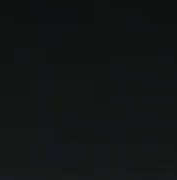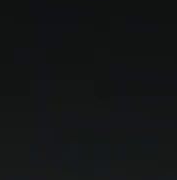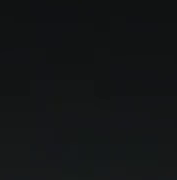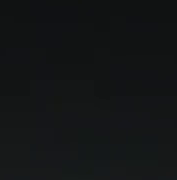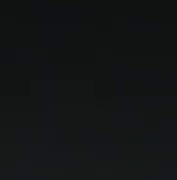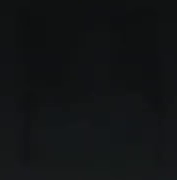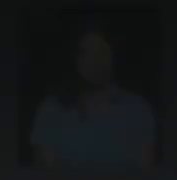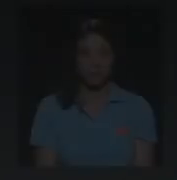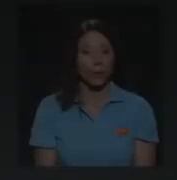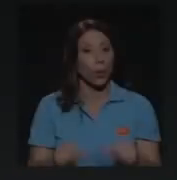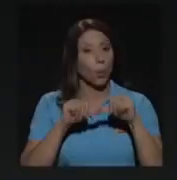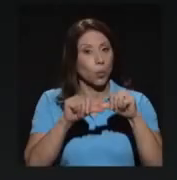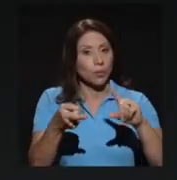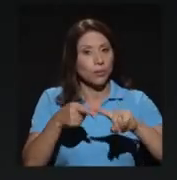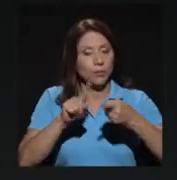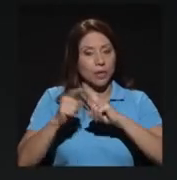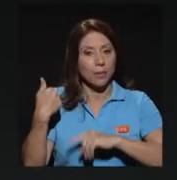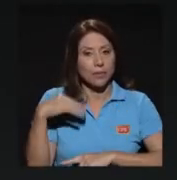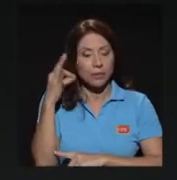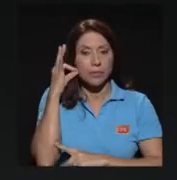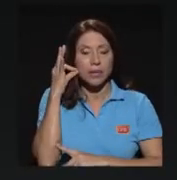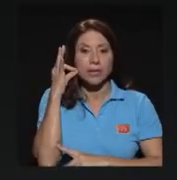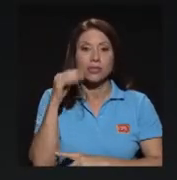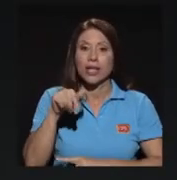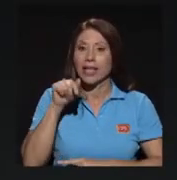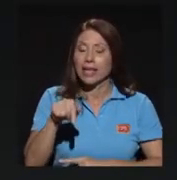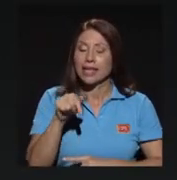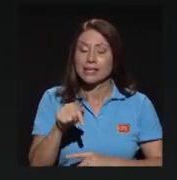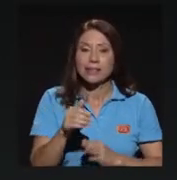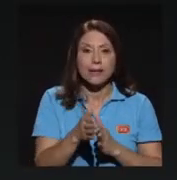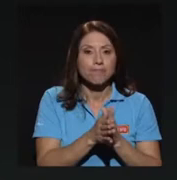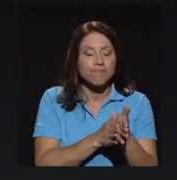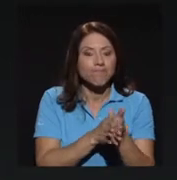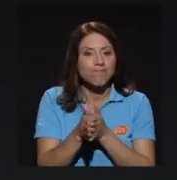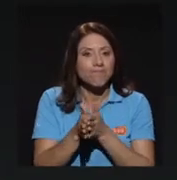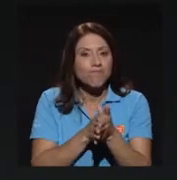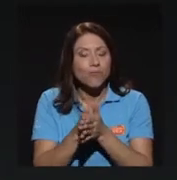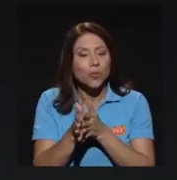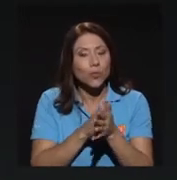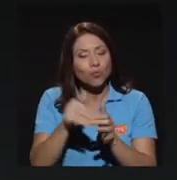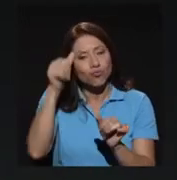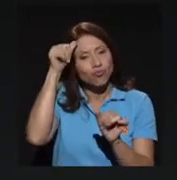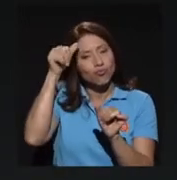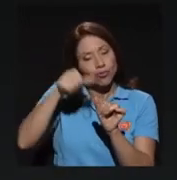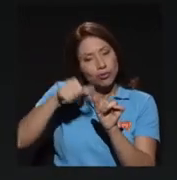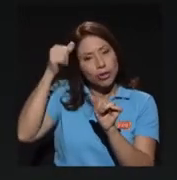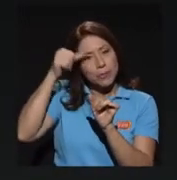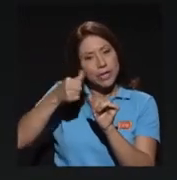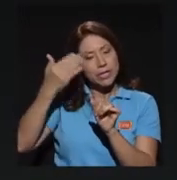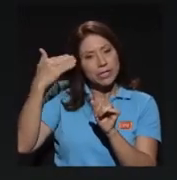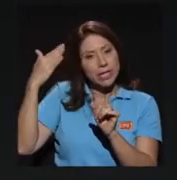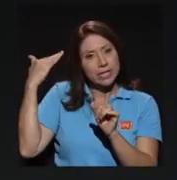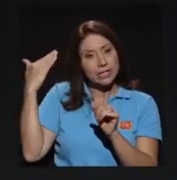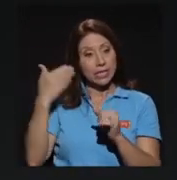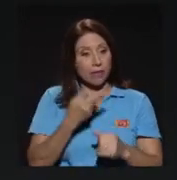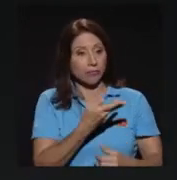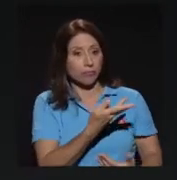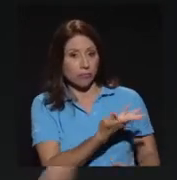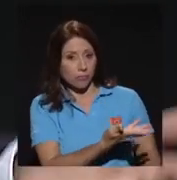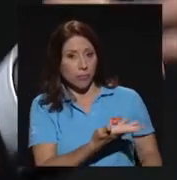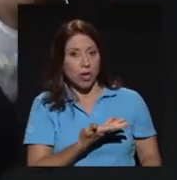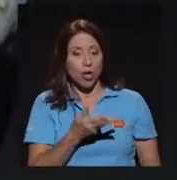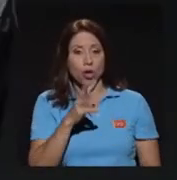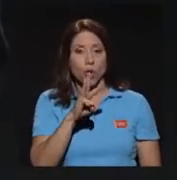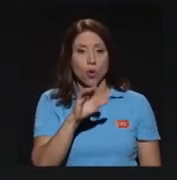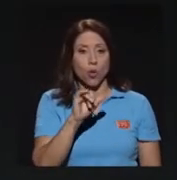continuamos amigos amigos en esta riquísima reminiscencia que don wilbur jiménez nos